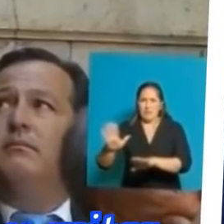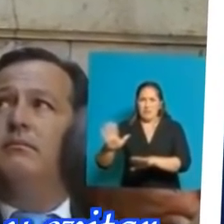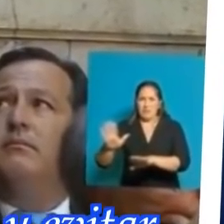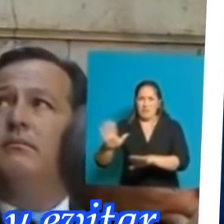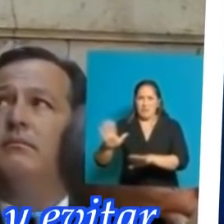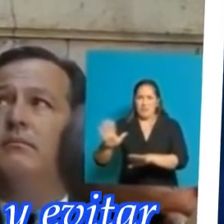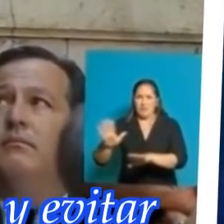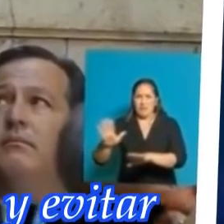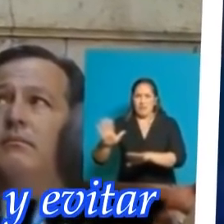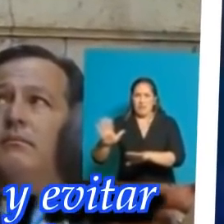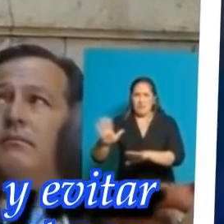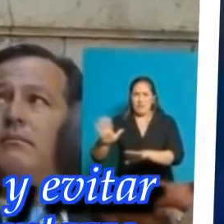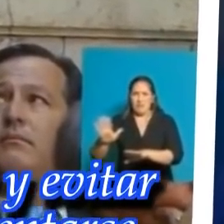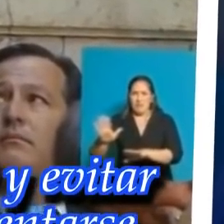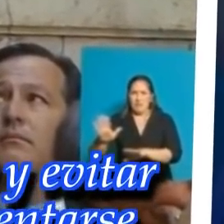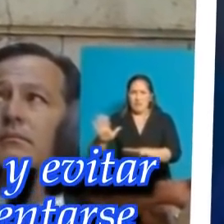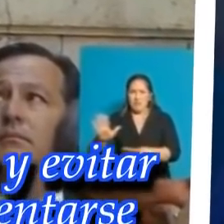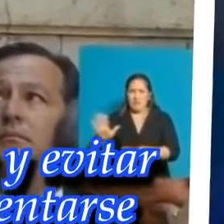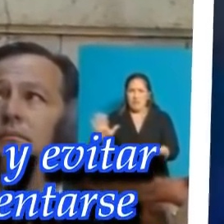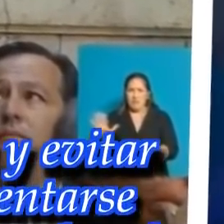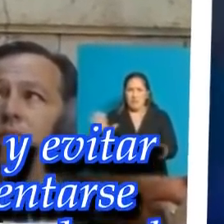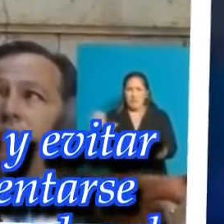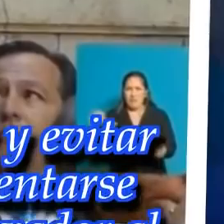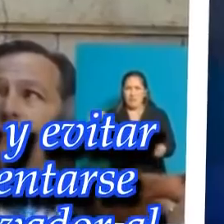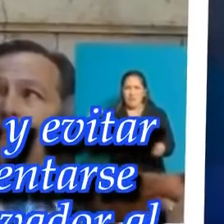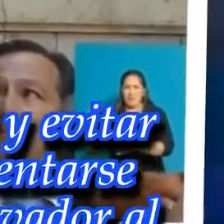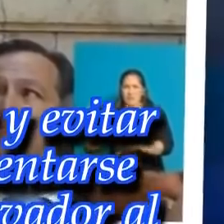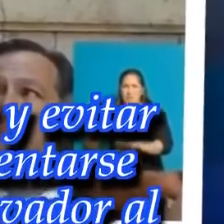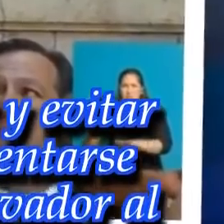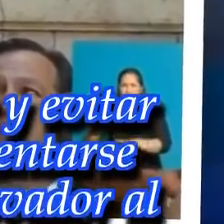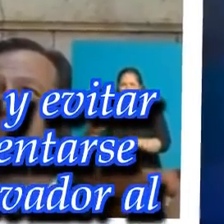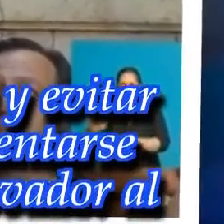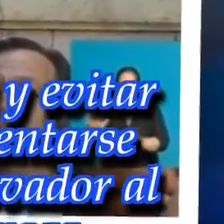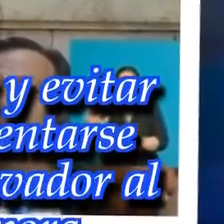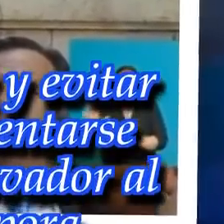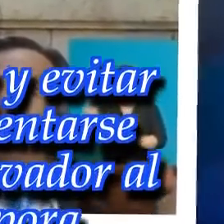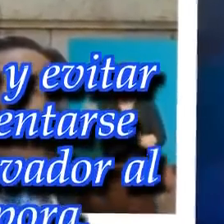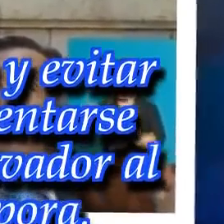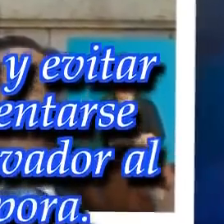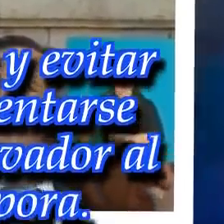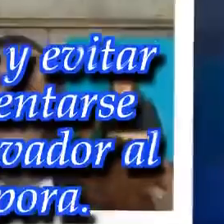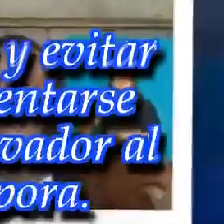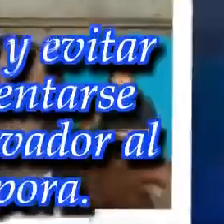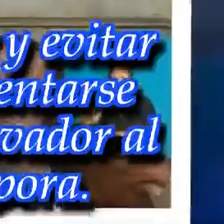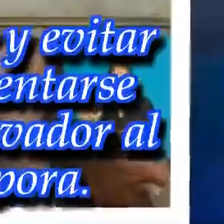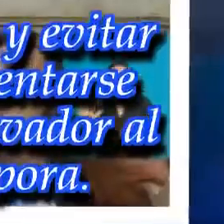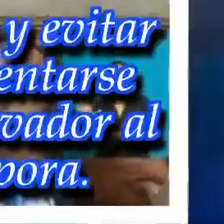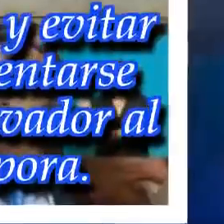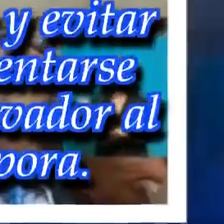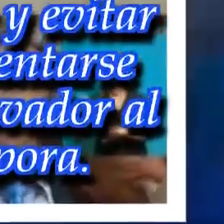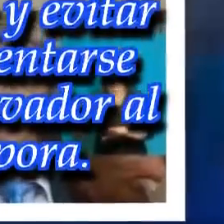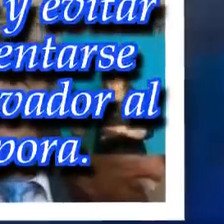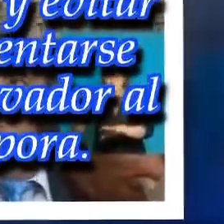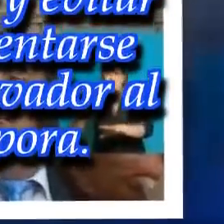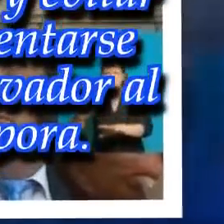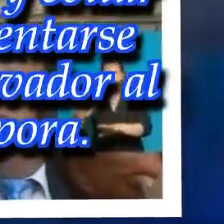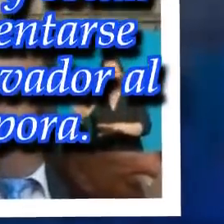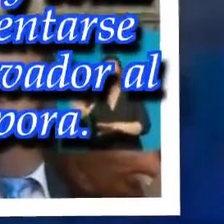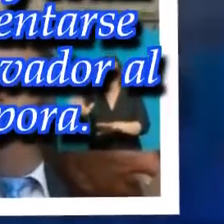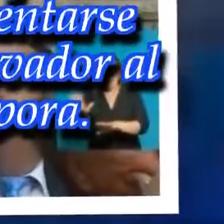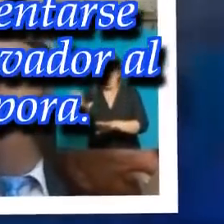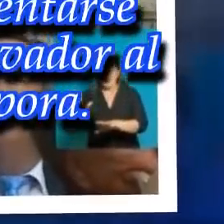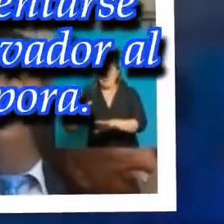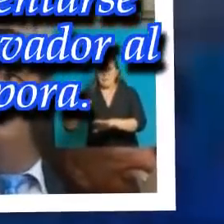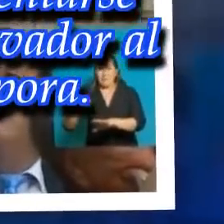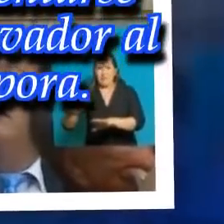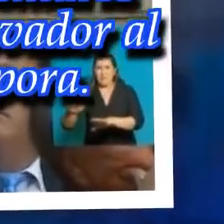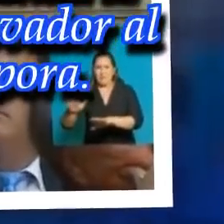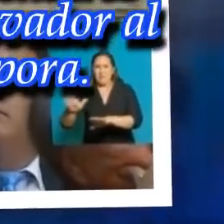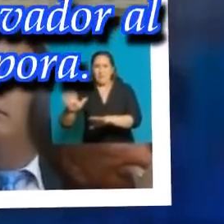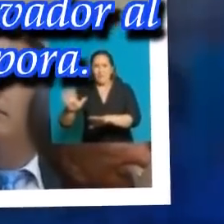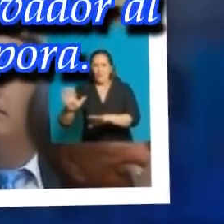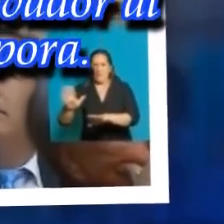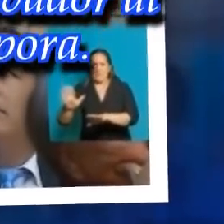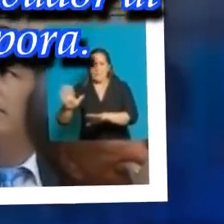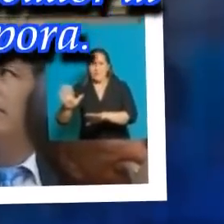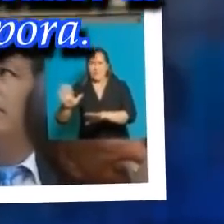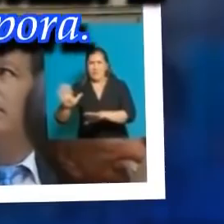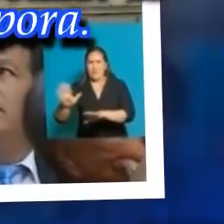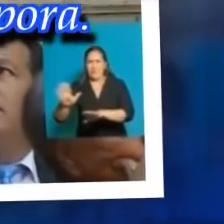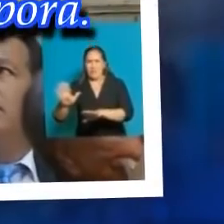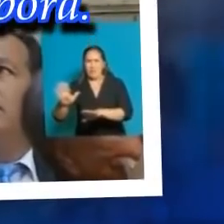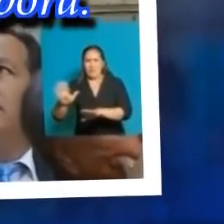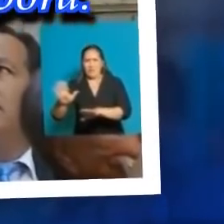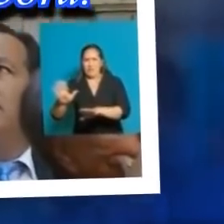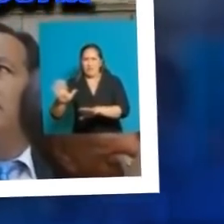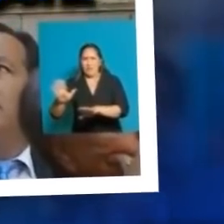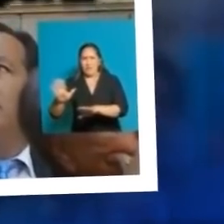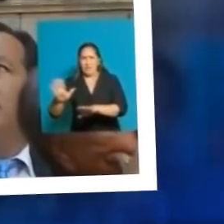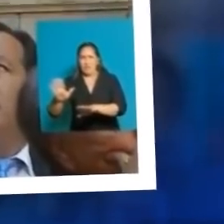Se desconoce cómo logró ingresar y evitar la seguridad, pero Pizzetti pudo sentarse con los miembros del Frente Renovador